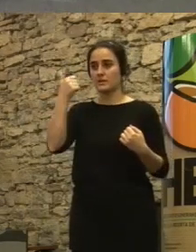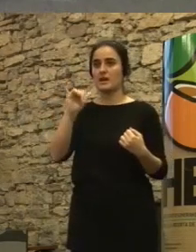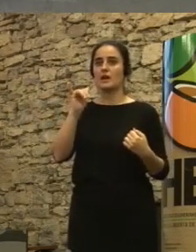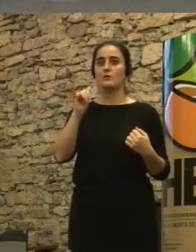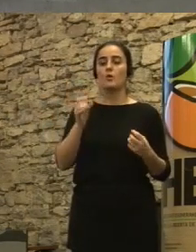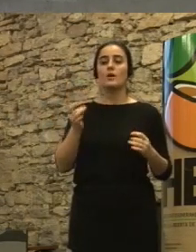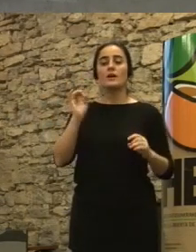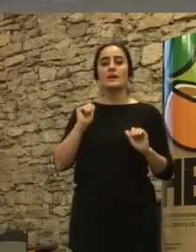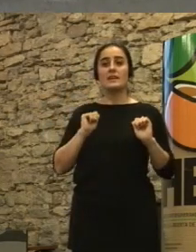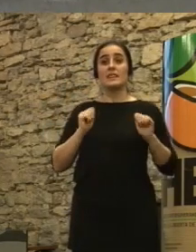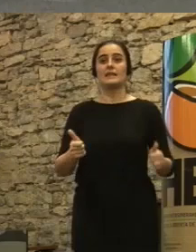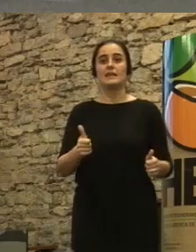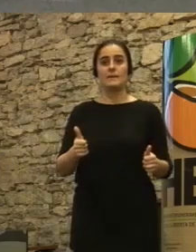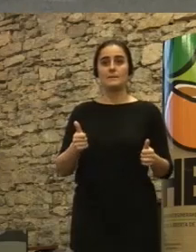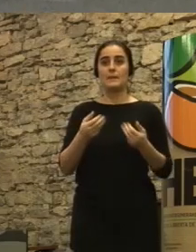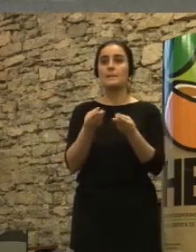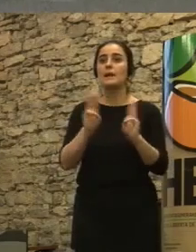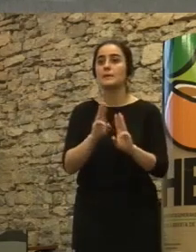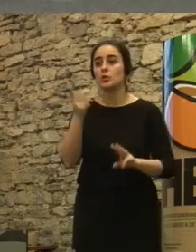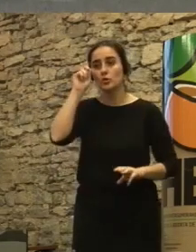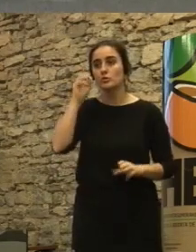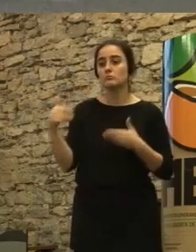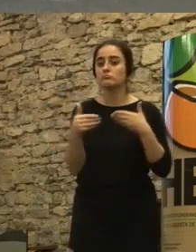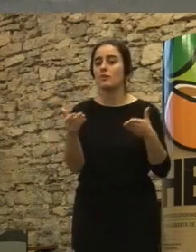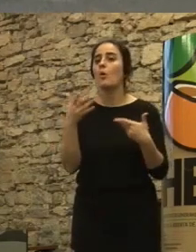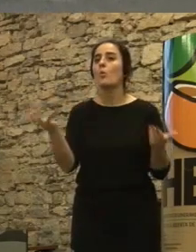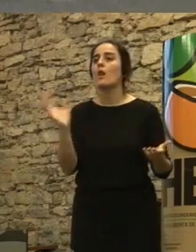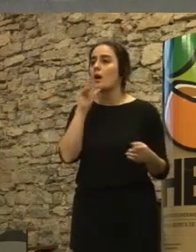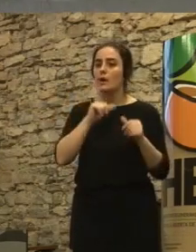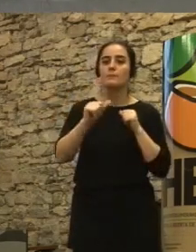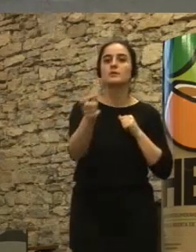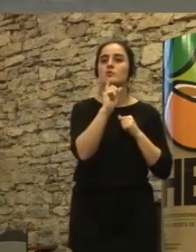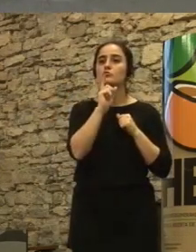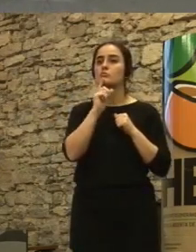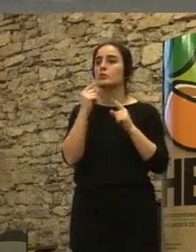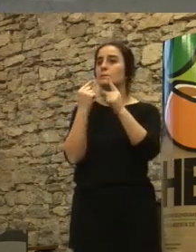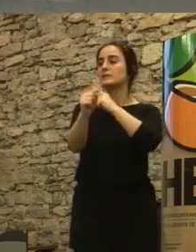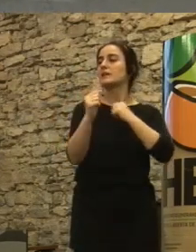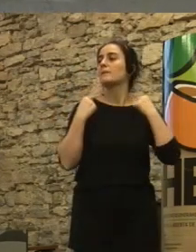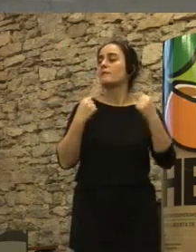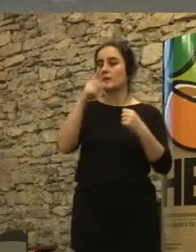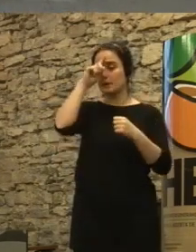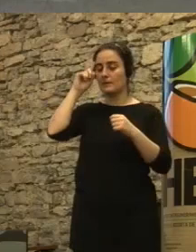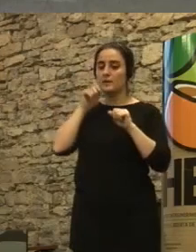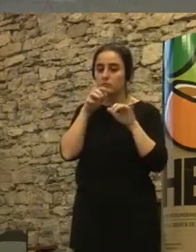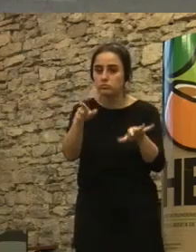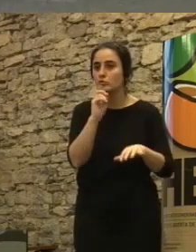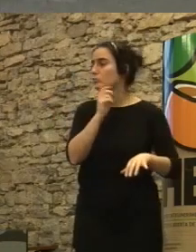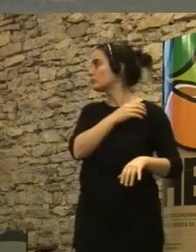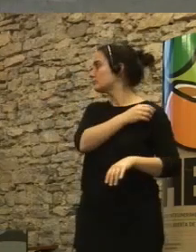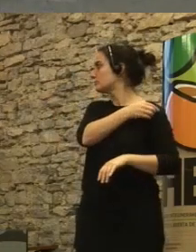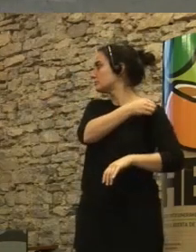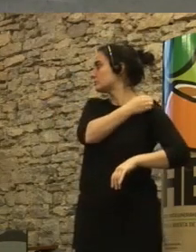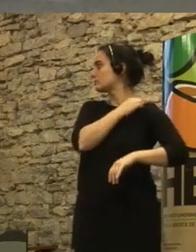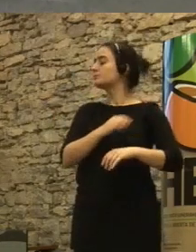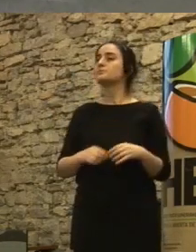el Parlamento, no sé qué vías estáis siguiendo. La pregunta sería, ¿a partir de ahora qué y cómo se llega a ese mensaje con más fuerza a Madrid? Bueno,